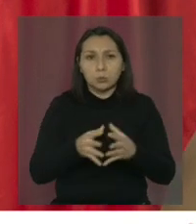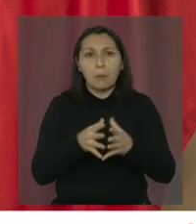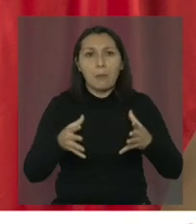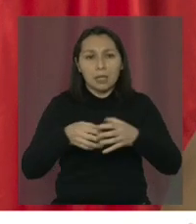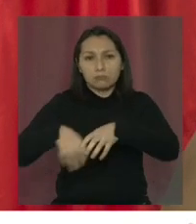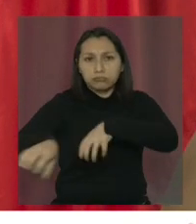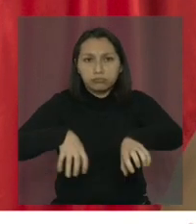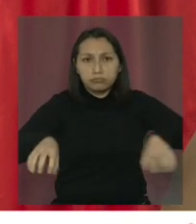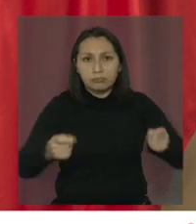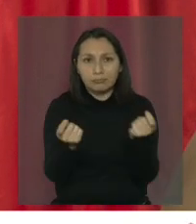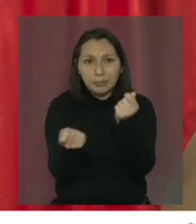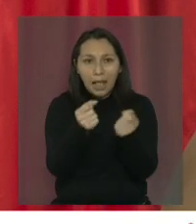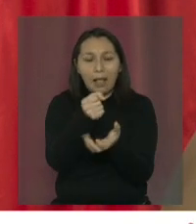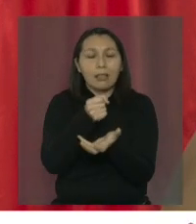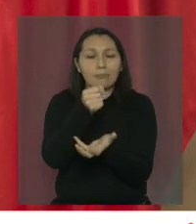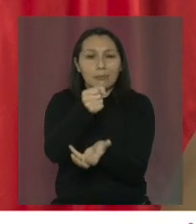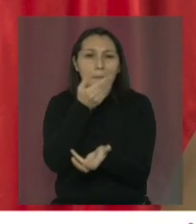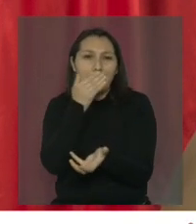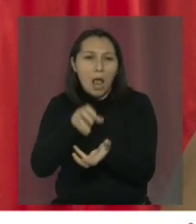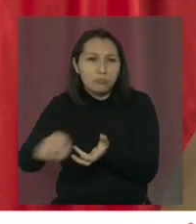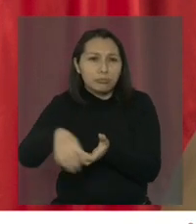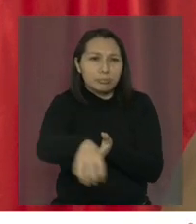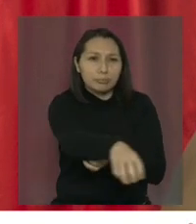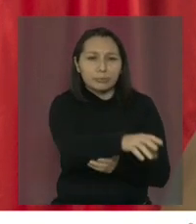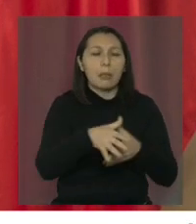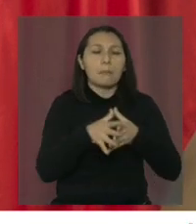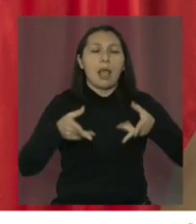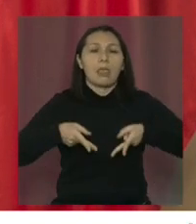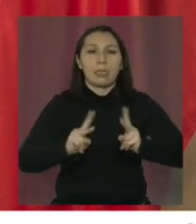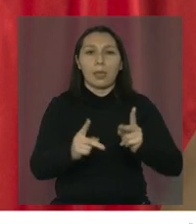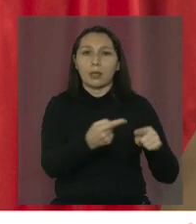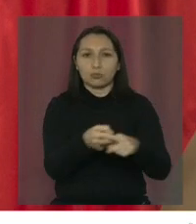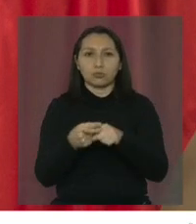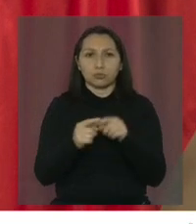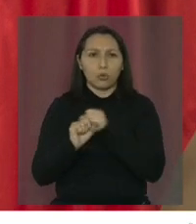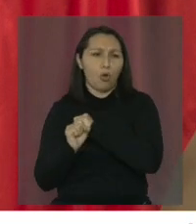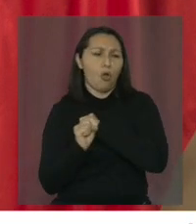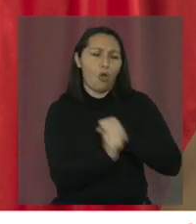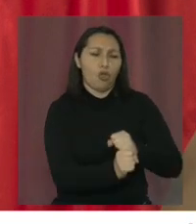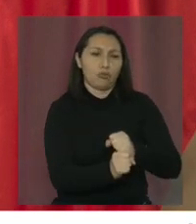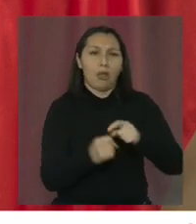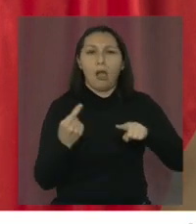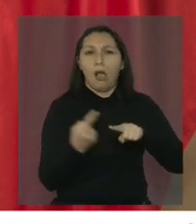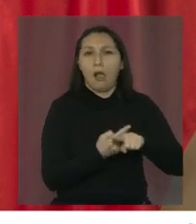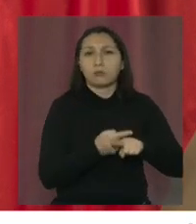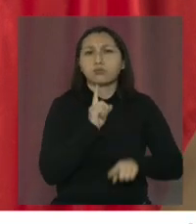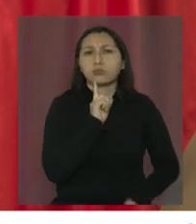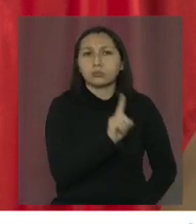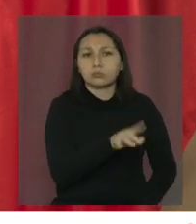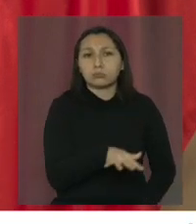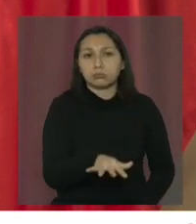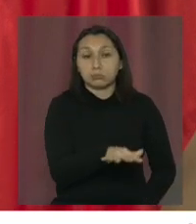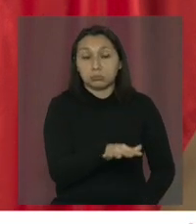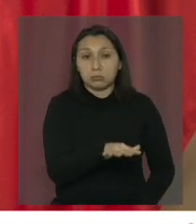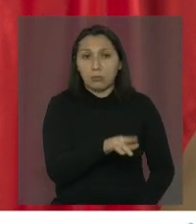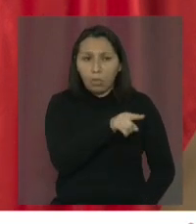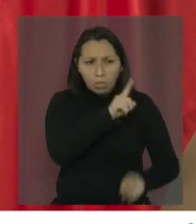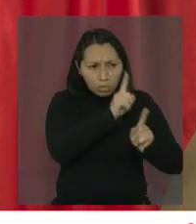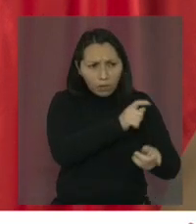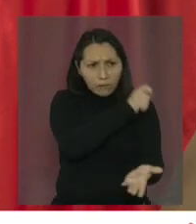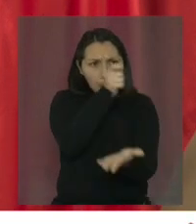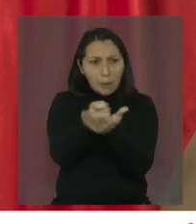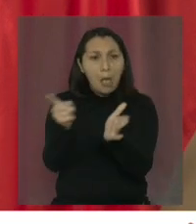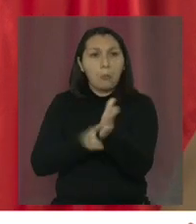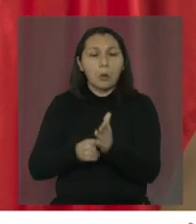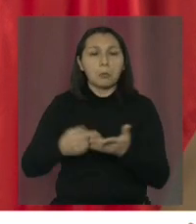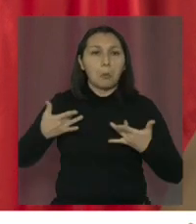redistribución de los ingresos mayores derechos sociales y combatir los abusos por ejemplo de quienes no teniendo que pagar impuestos